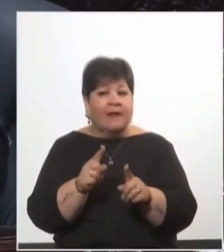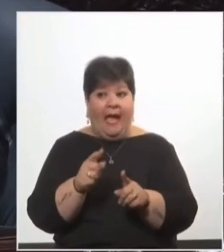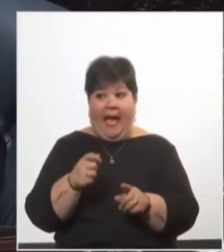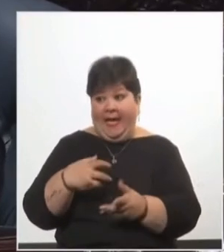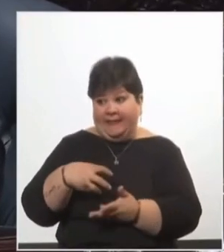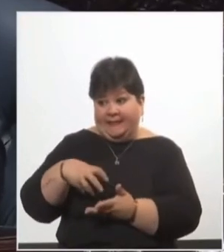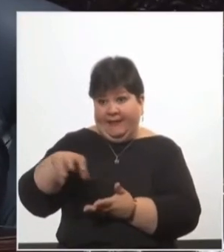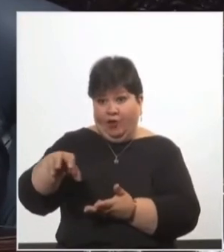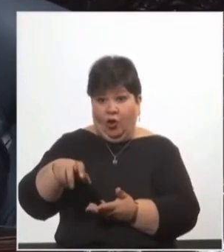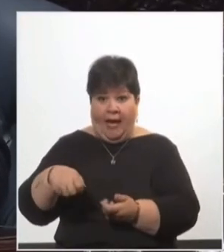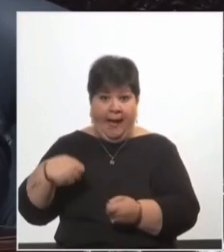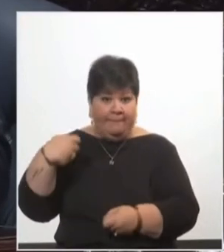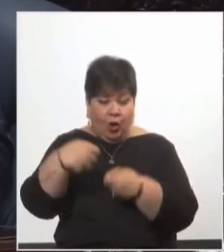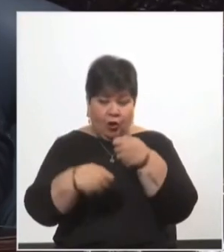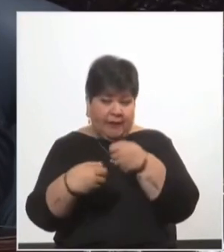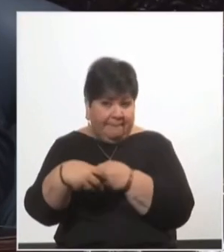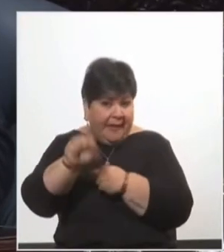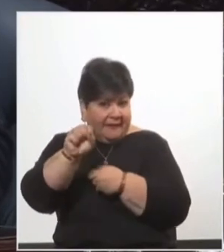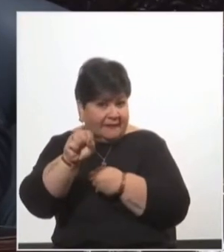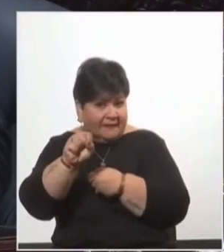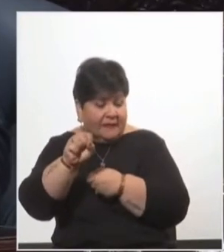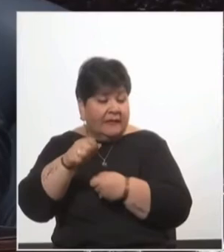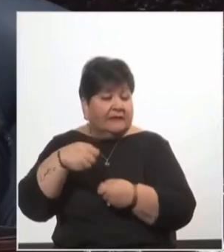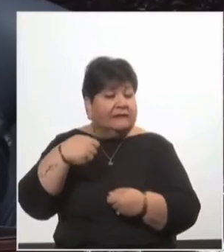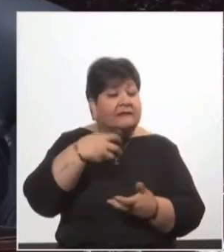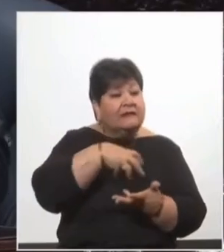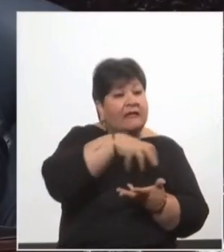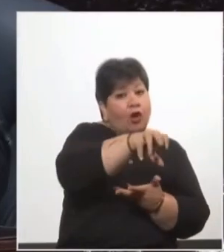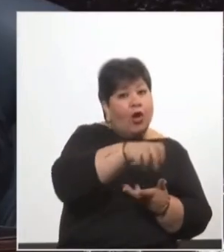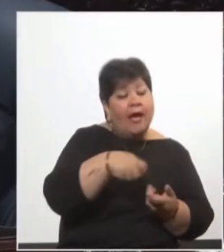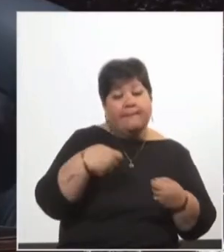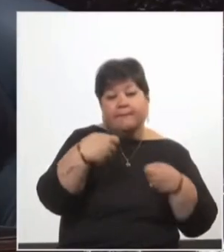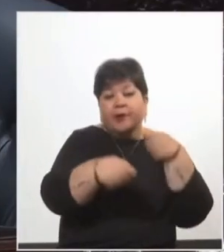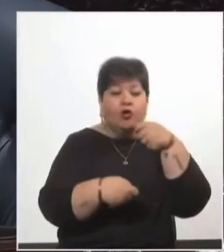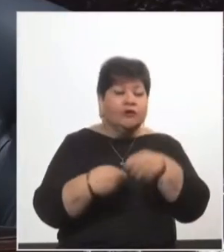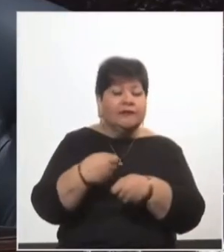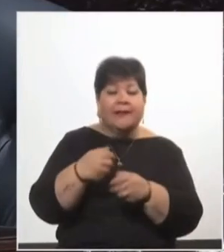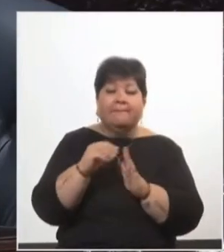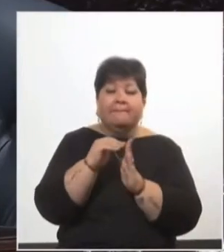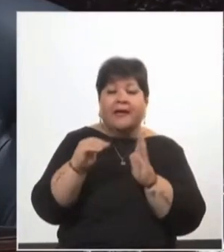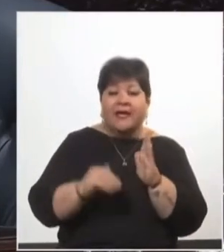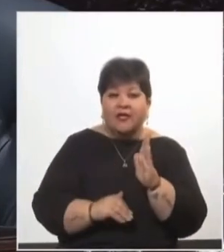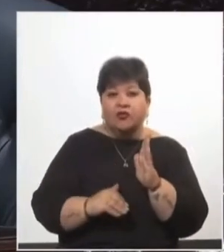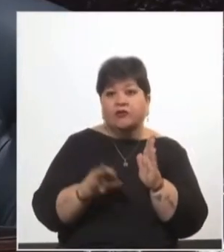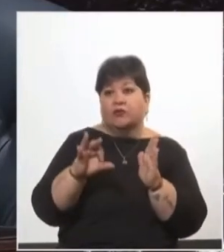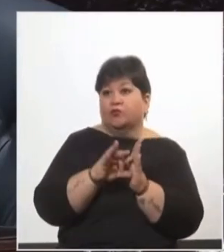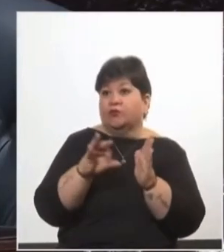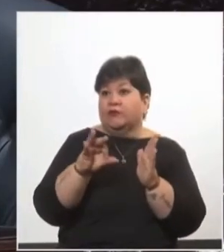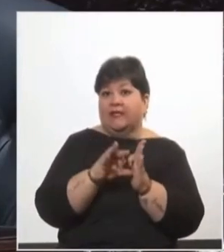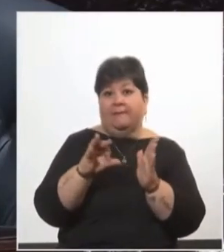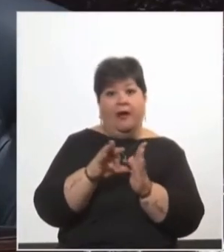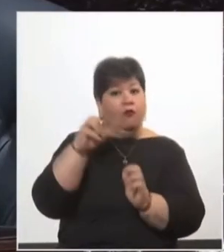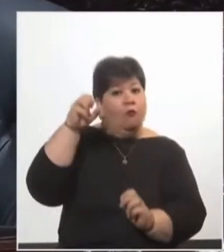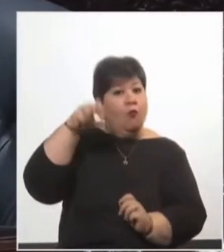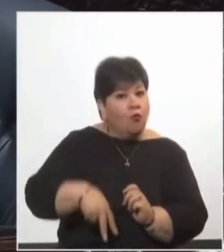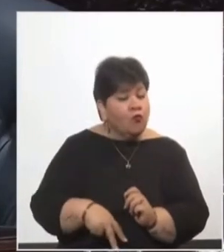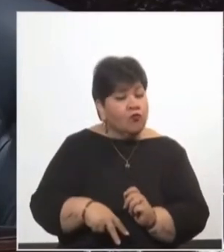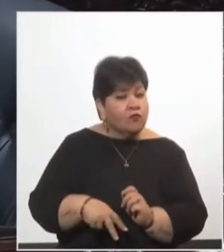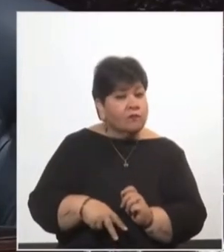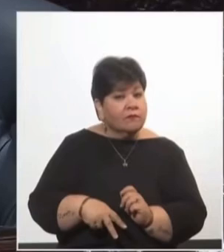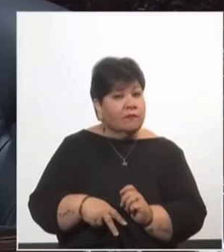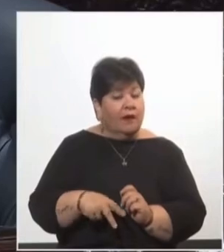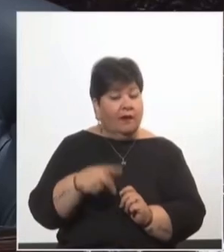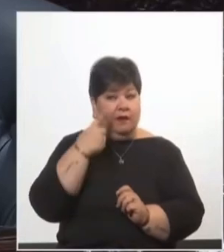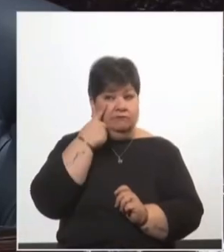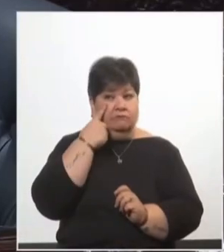más que el régimen general, hay sectores que aportan menos que el régimen general. Si vamos a un sistema previsional común, son cosas a tener en